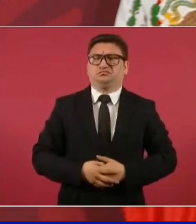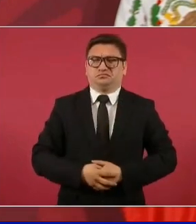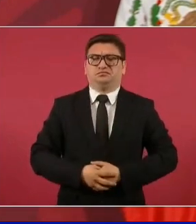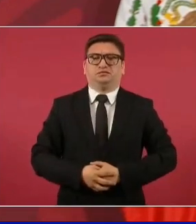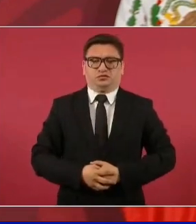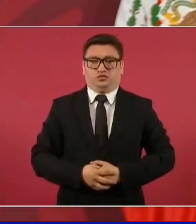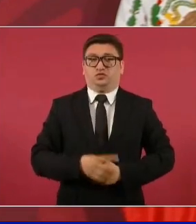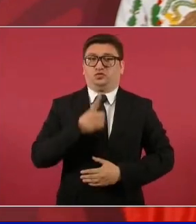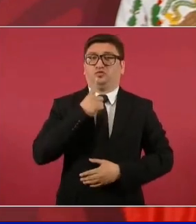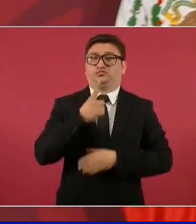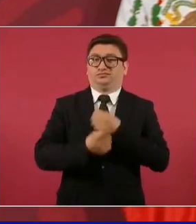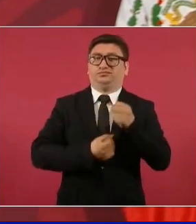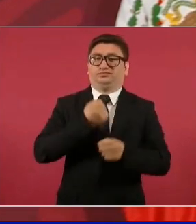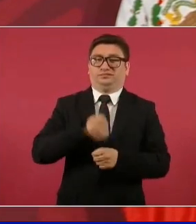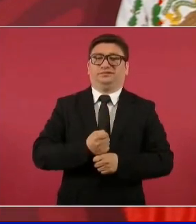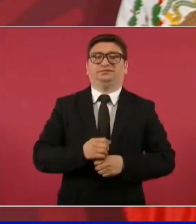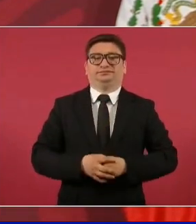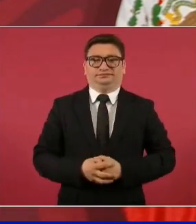al año.